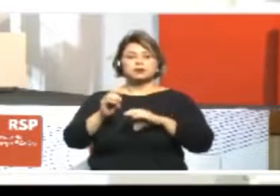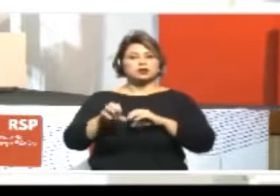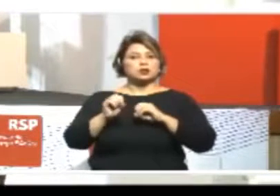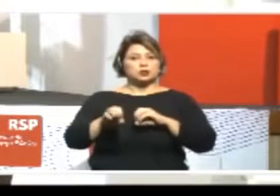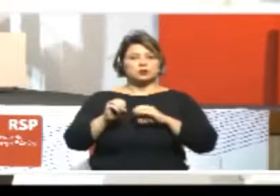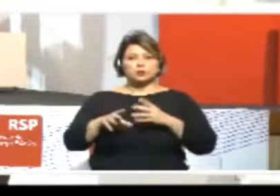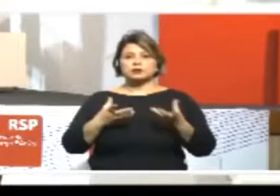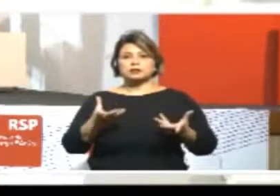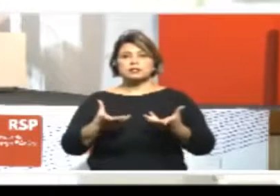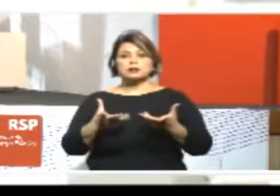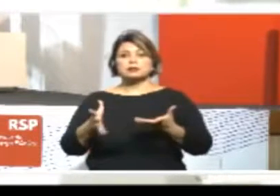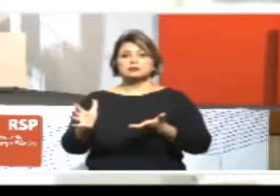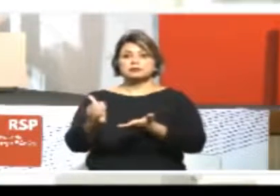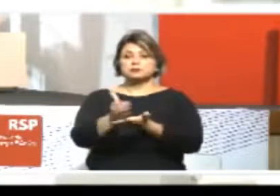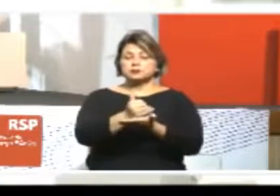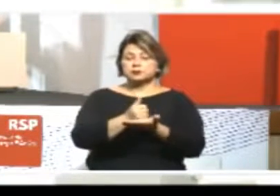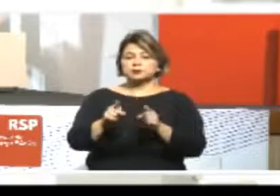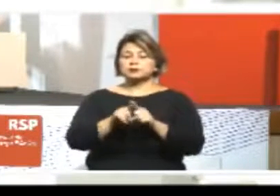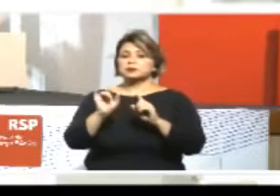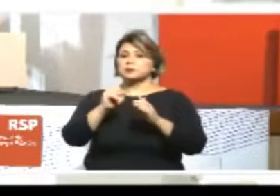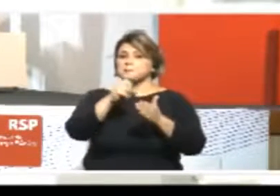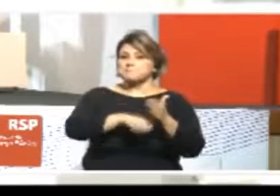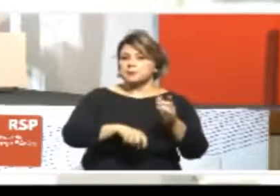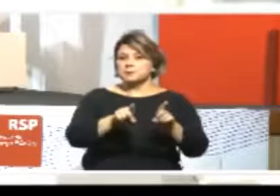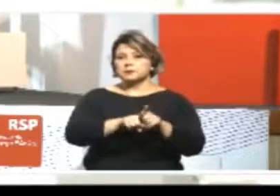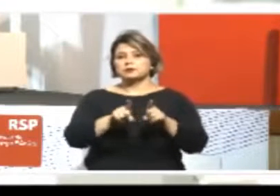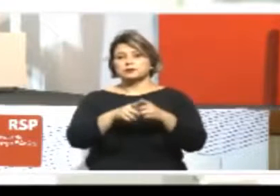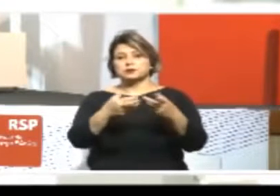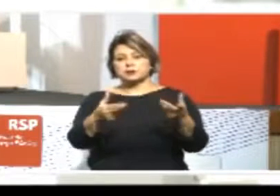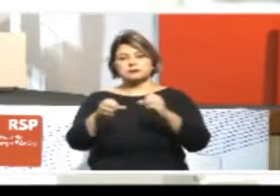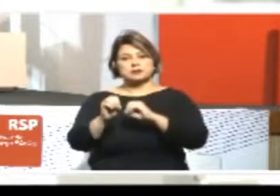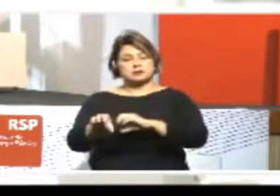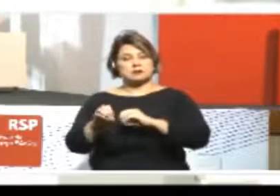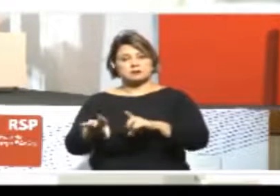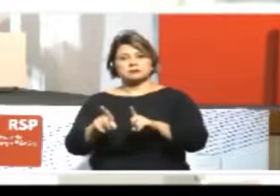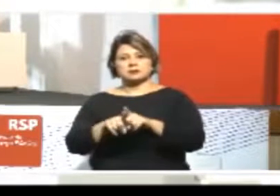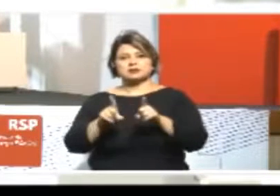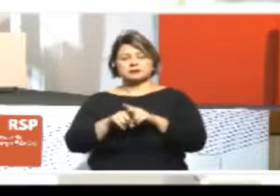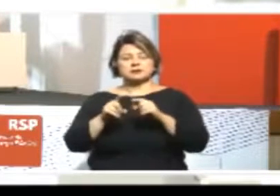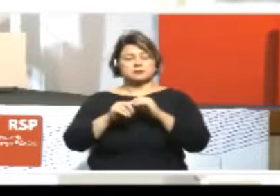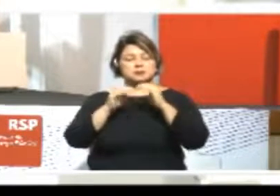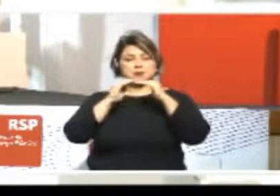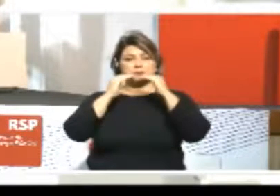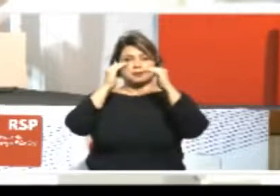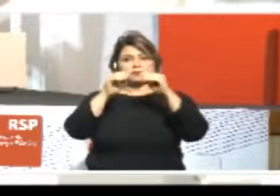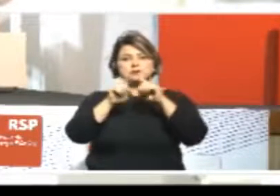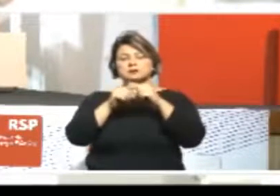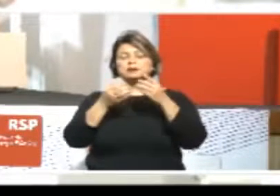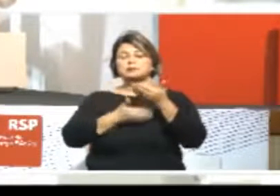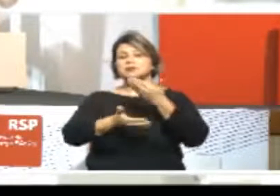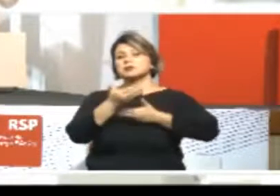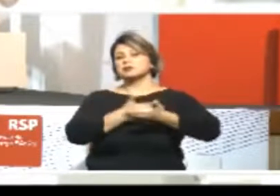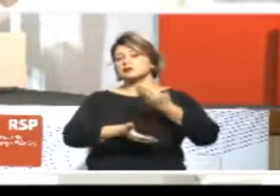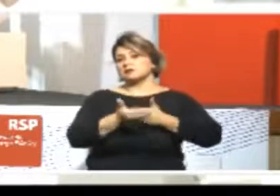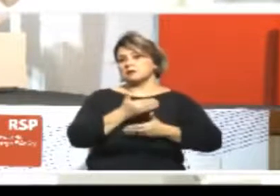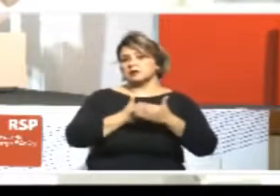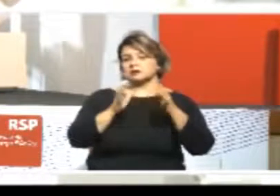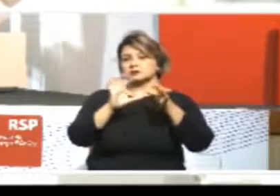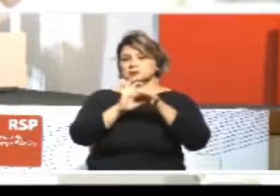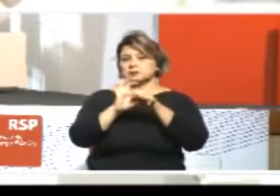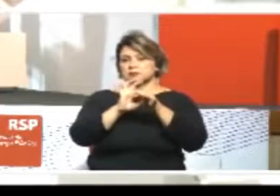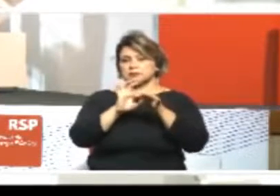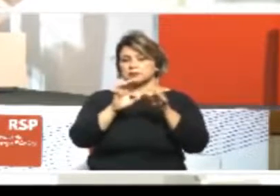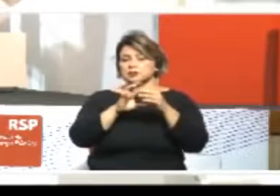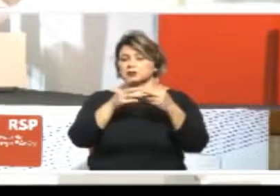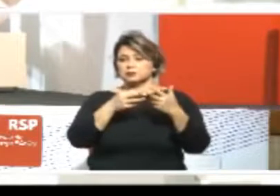social. Esos análisis se hacen empíricamente para ver qué hay, si hay correlación o no hay correlación entre ellos. ¿Cuáles fueron